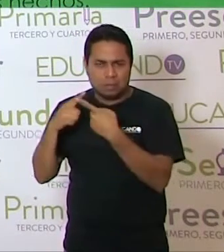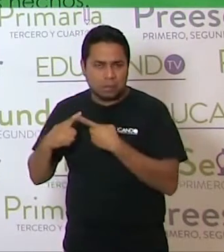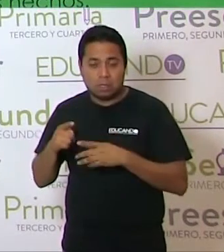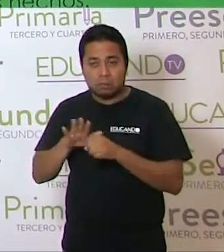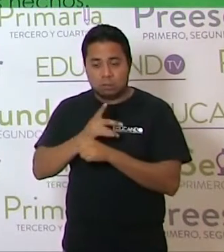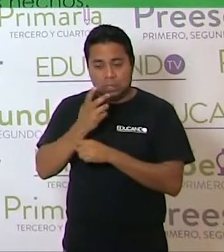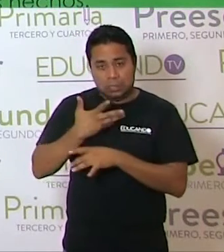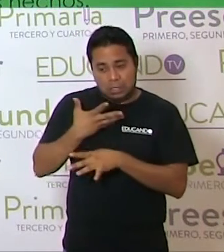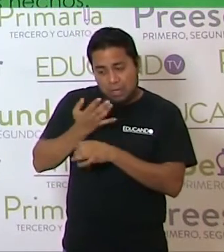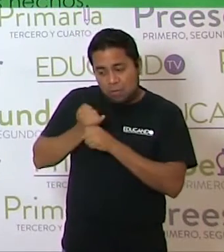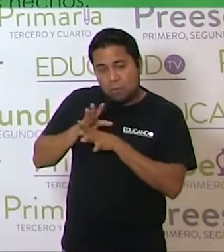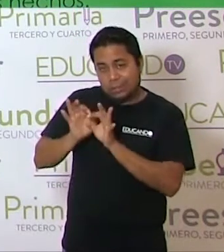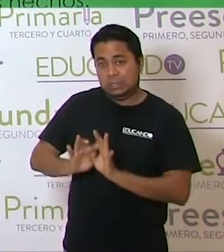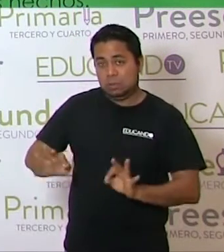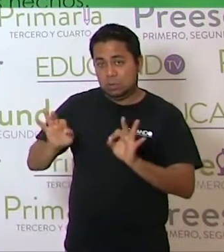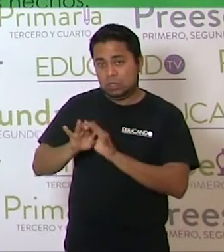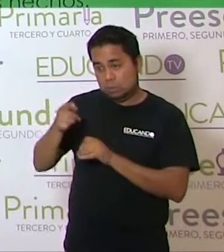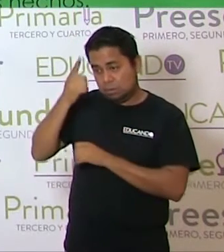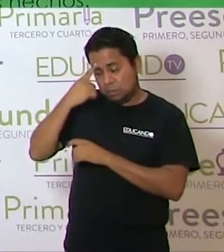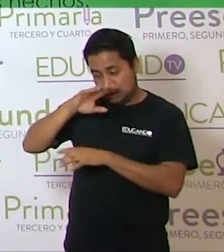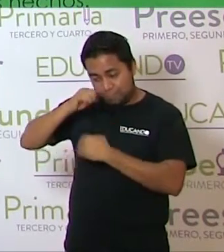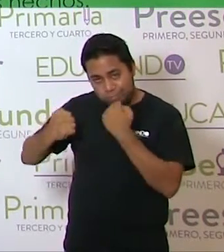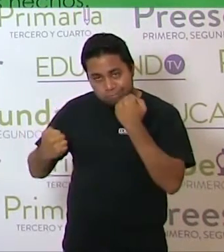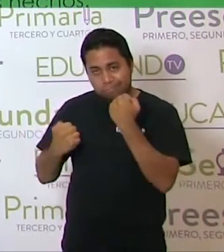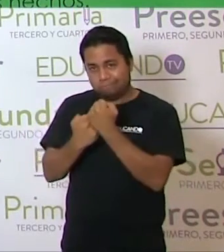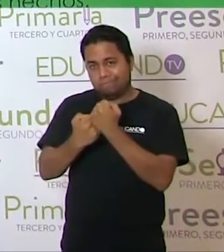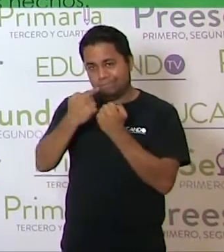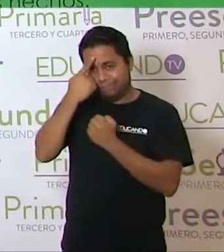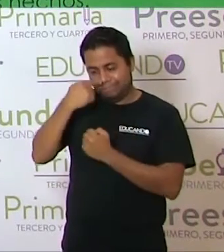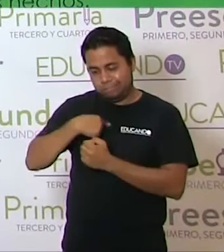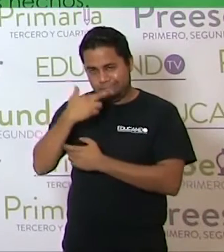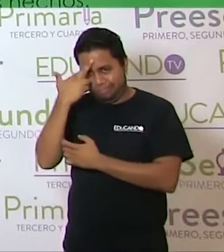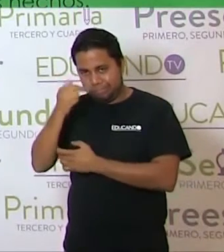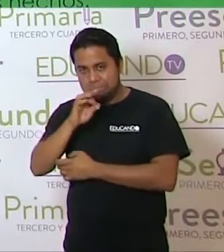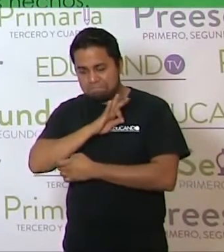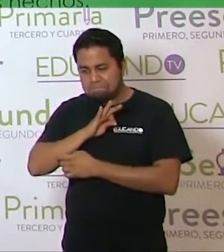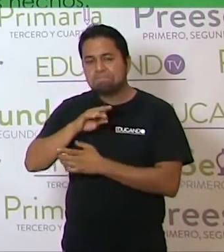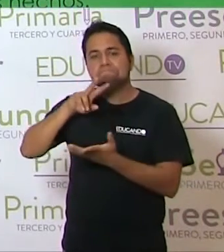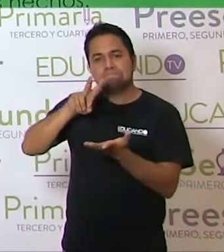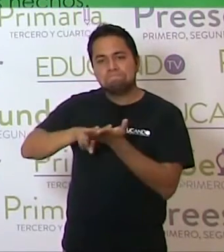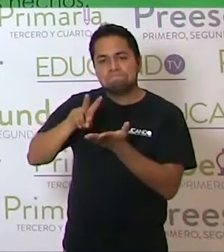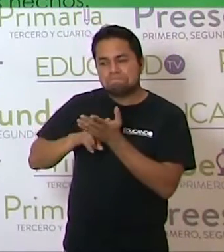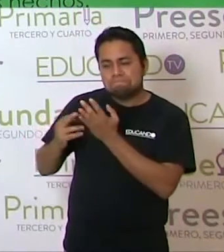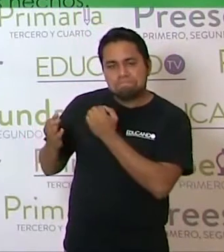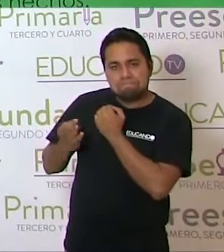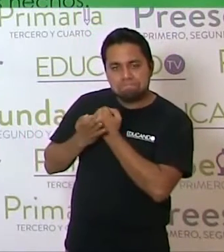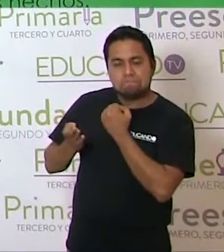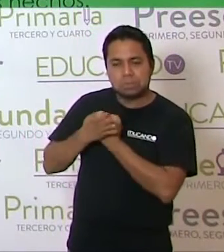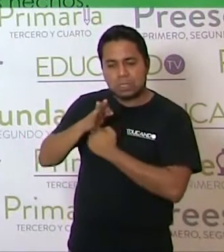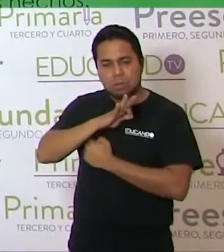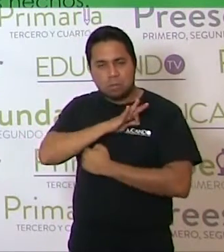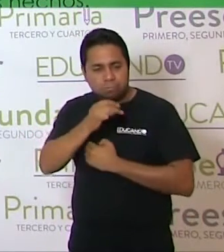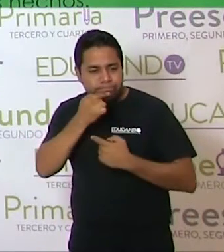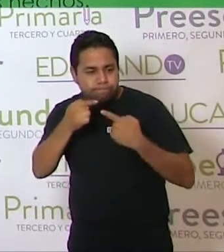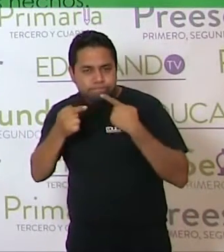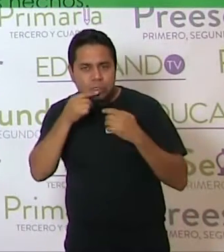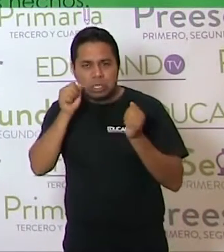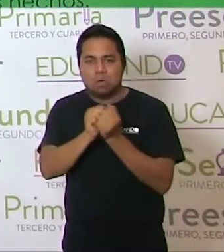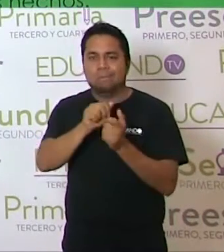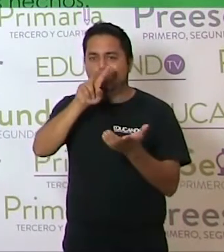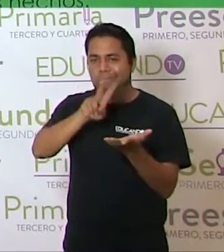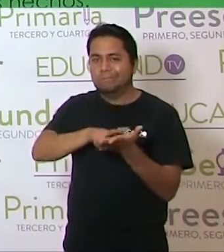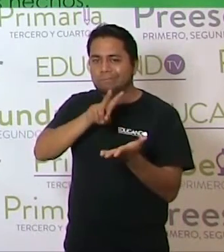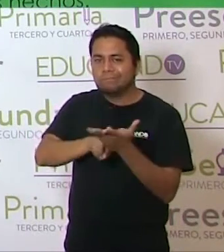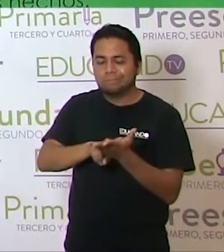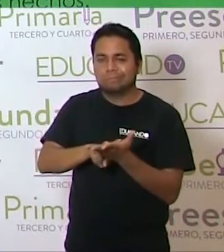información relevante para fundamentar nuestros argumentos y poder rebatir con validez